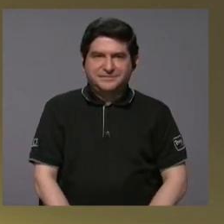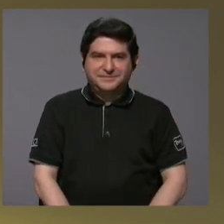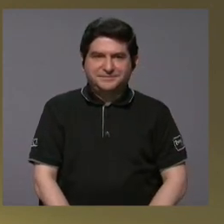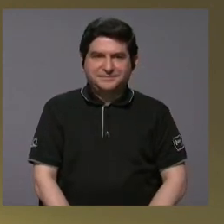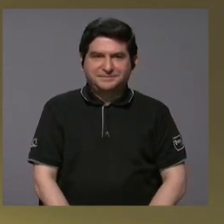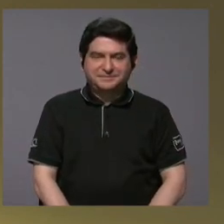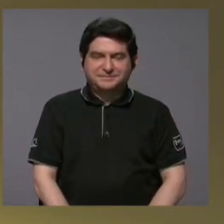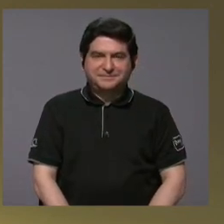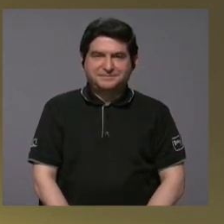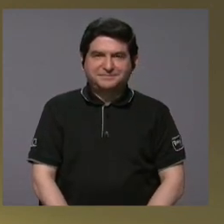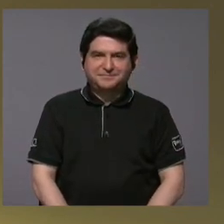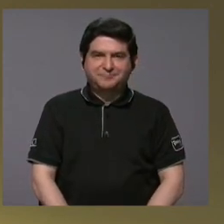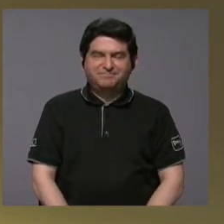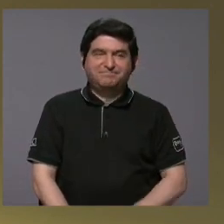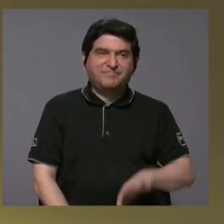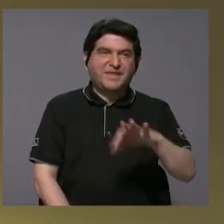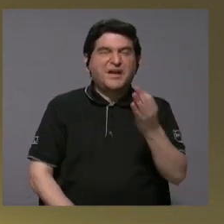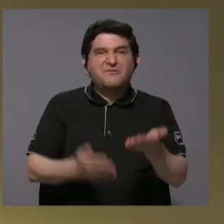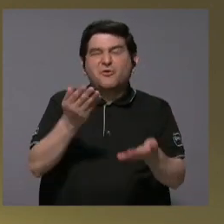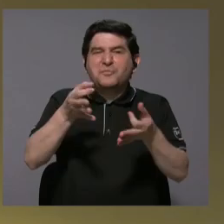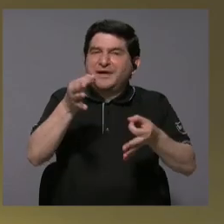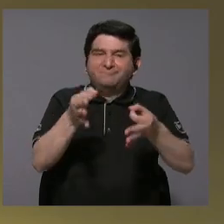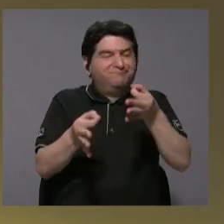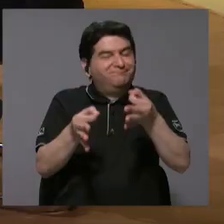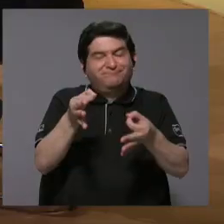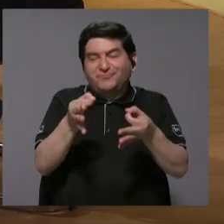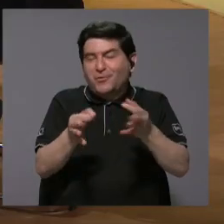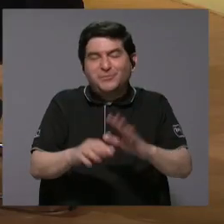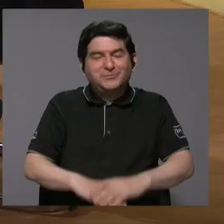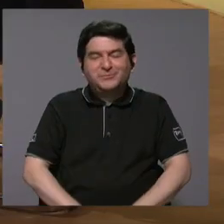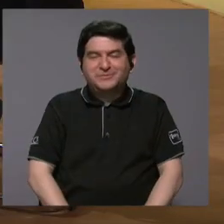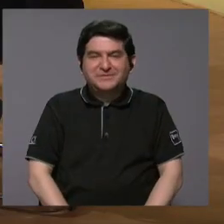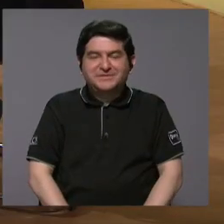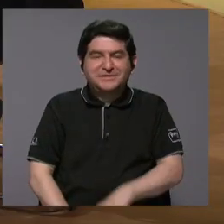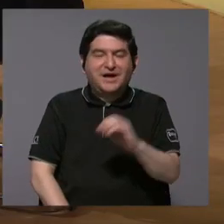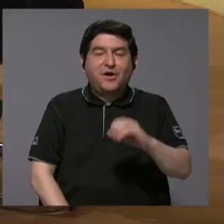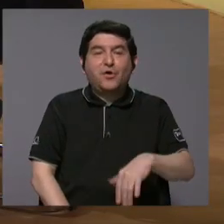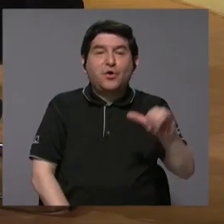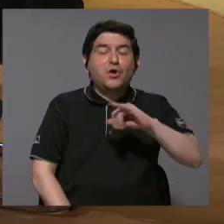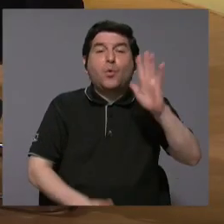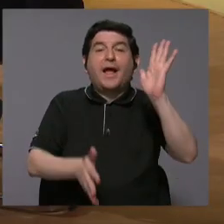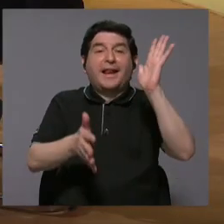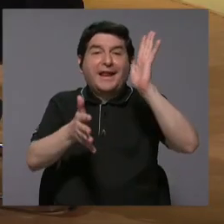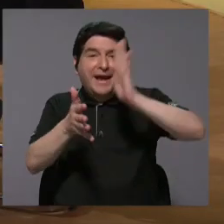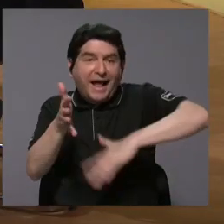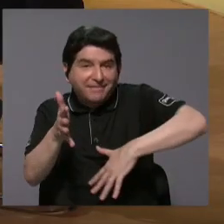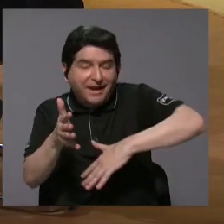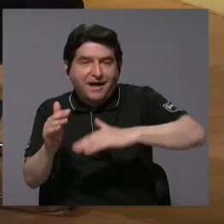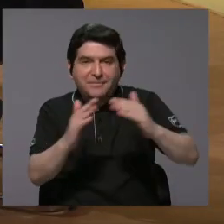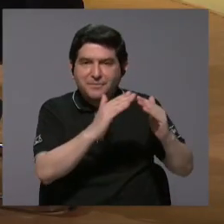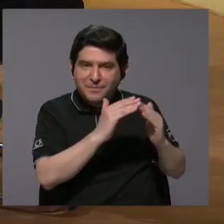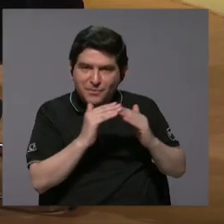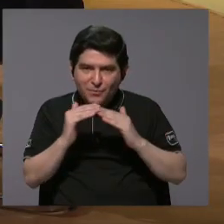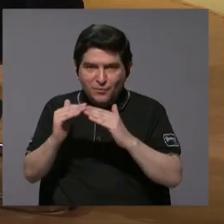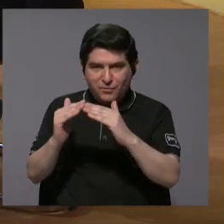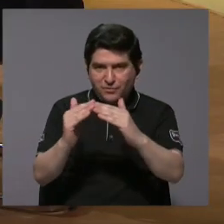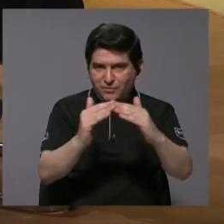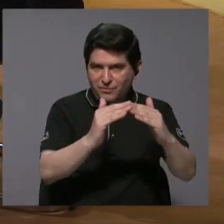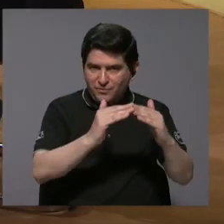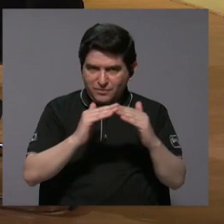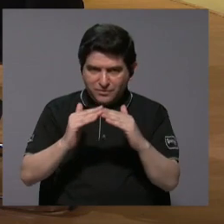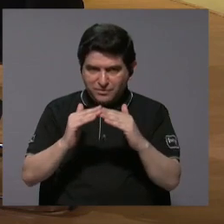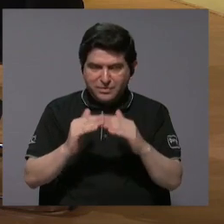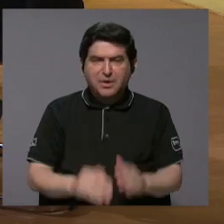con injusticia. Y como los catalanes son un pueblo